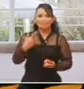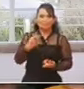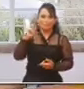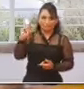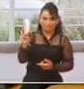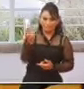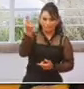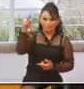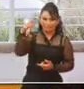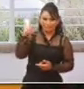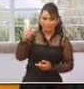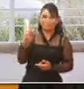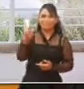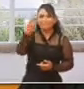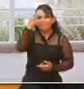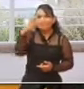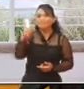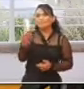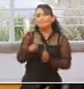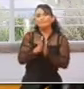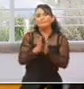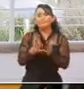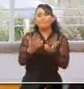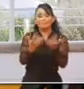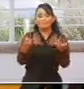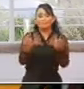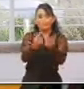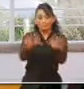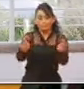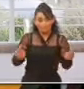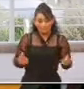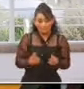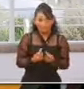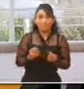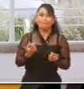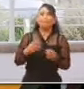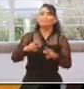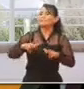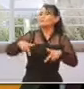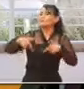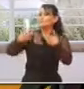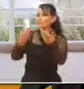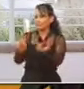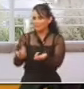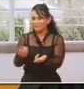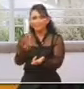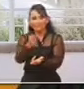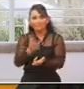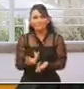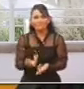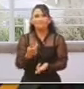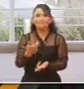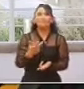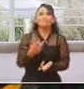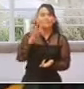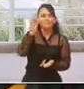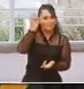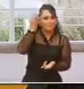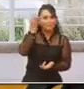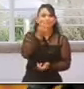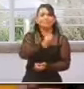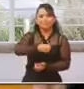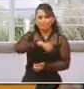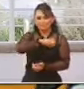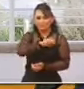este cabildo para apoyar una importante área dentro de la Universidad Autónoma de Querétaro que es relativa a los servicios de salud que